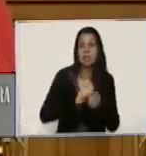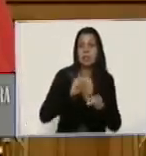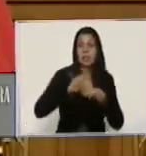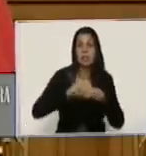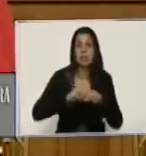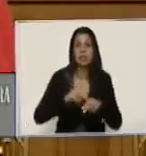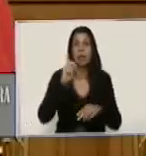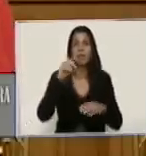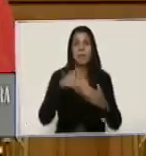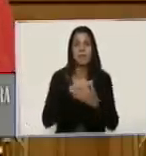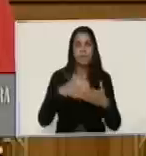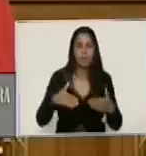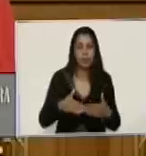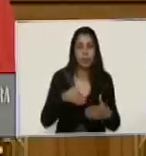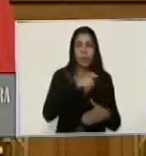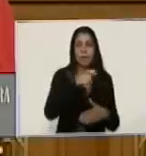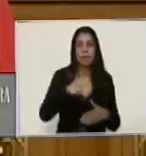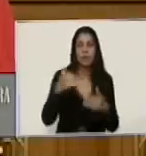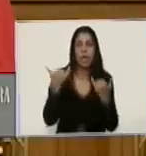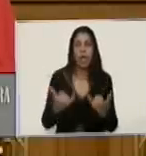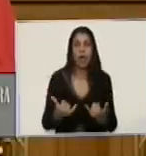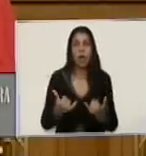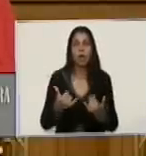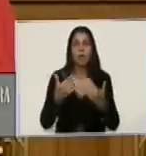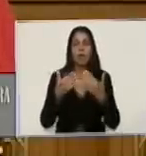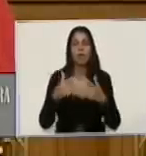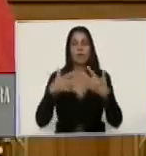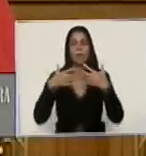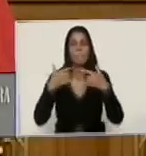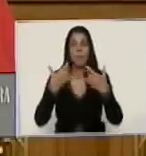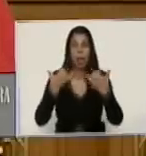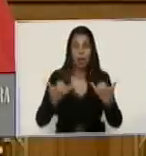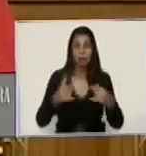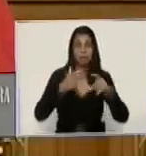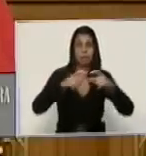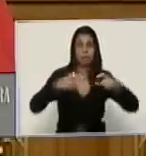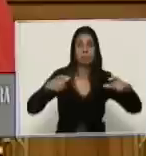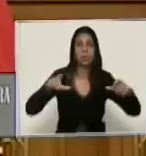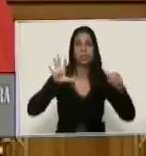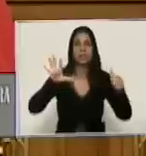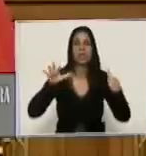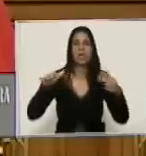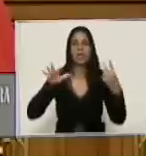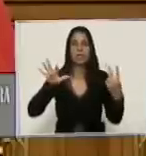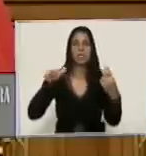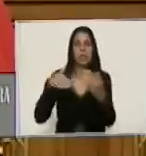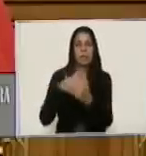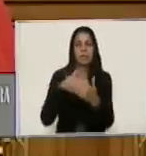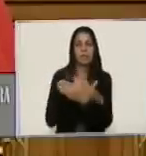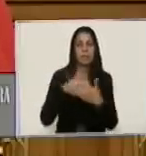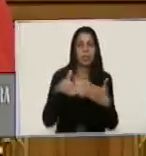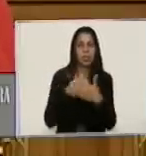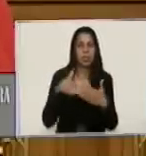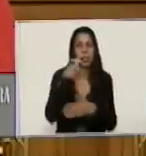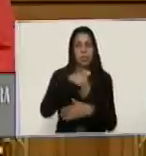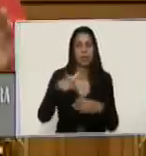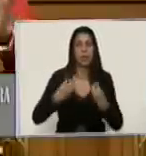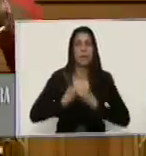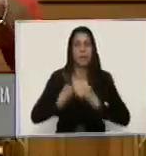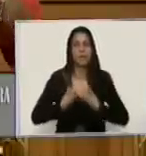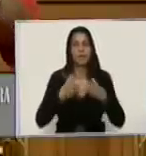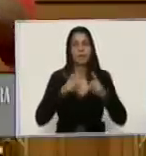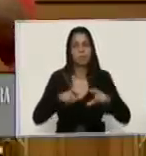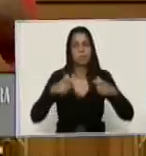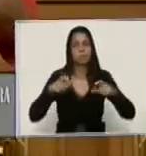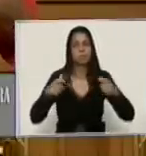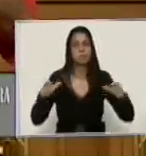de habitantes. Hoy en día, gracias al petróleo, va por 7.000 millones, por la mejora en la calidad de vida. Entonces,